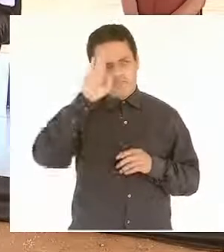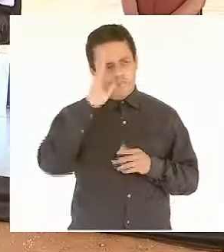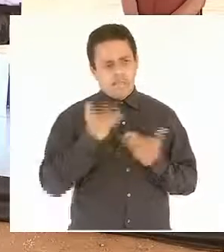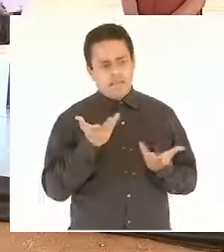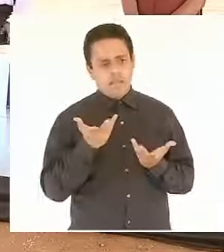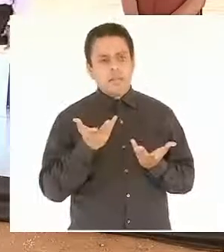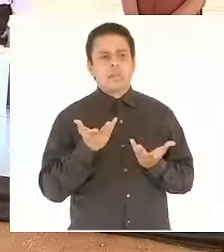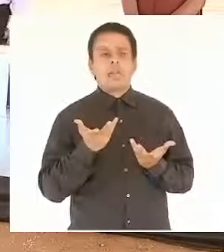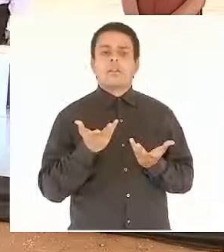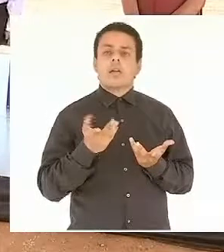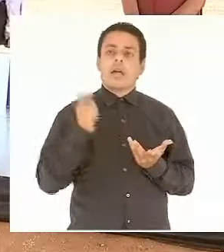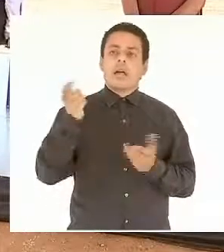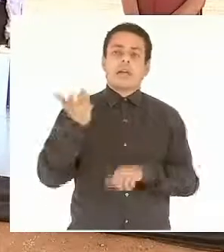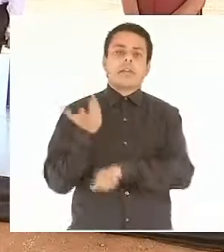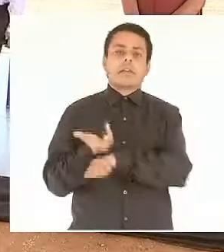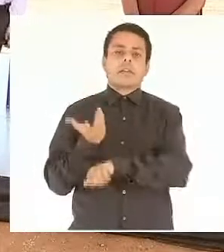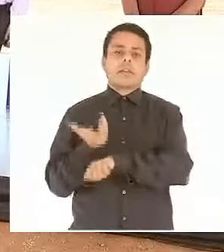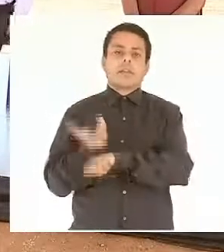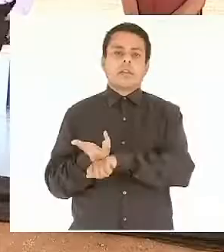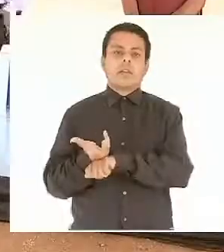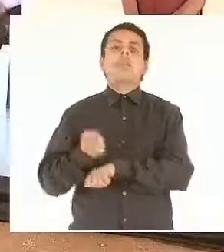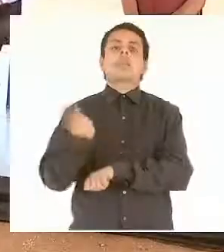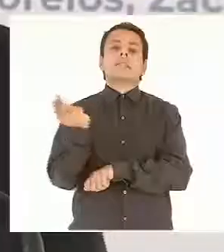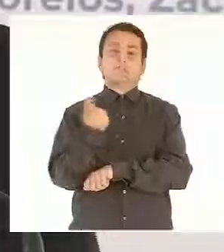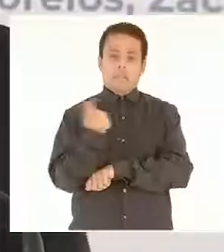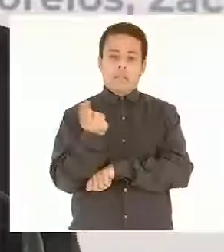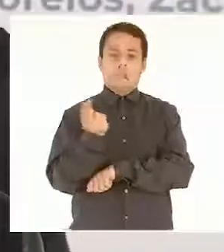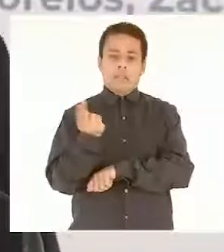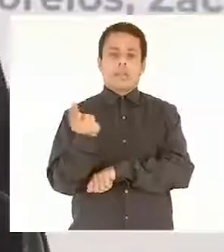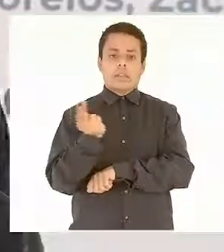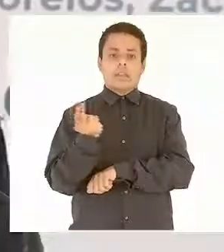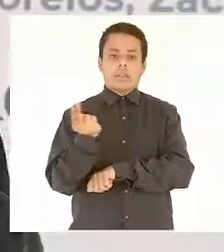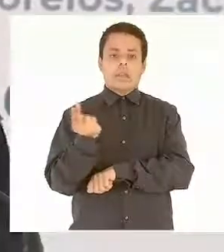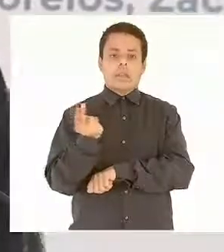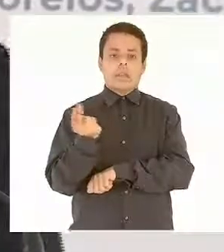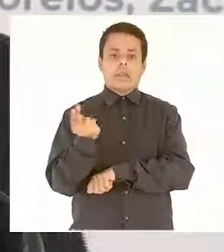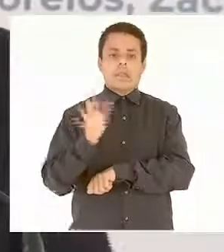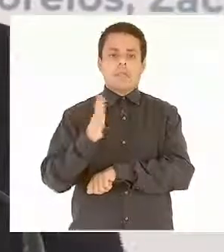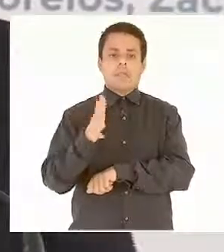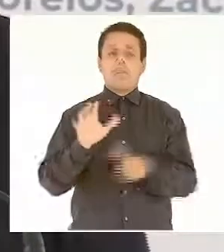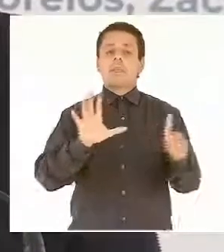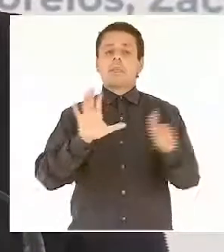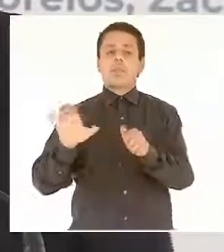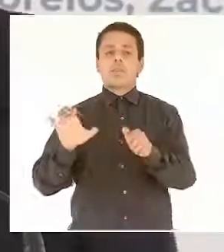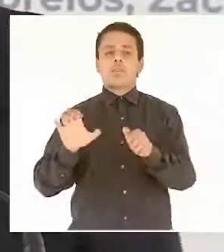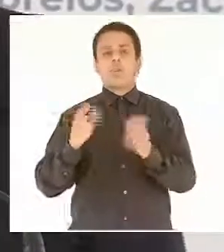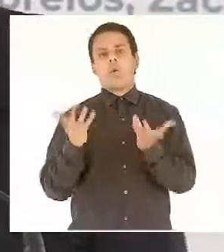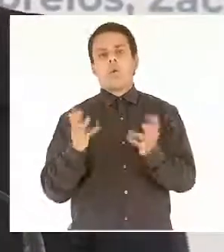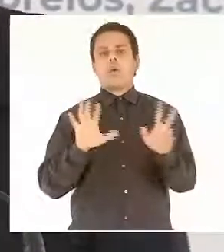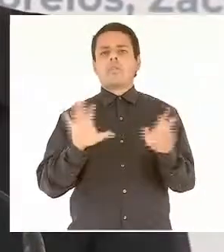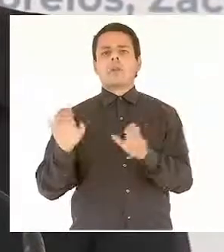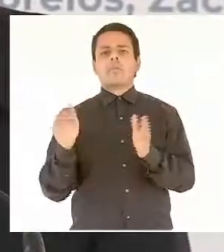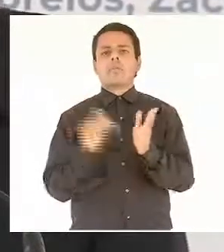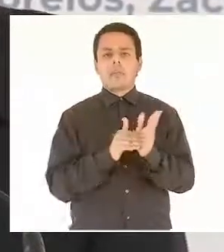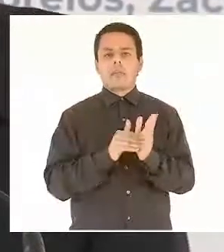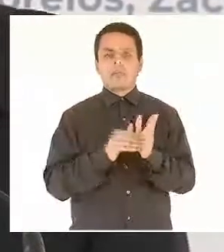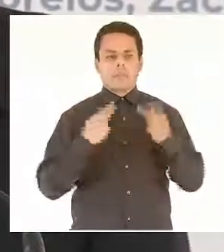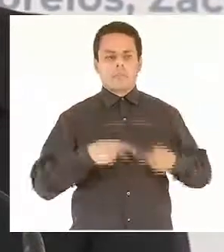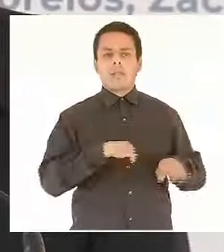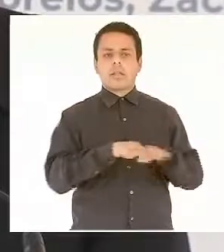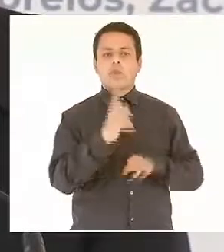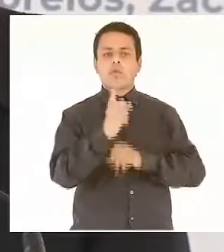la economía estadounidense va a necesitar entre 600 y 800 mil trabajadores por